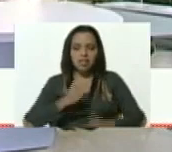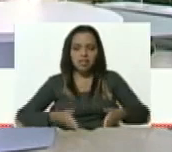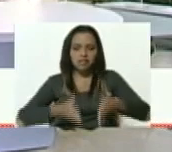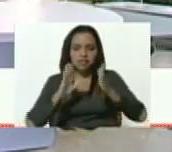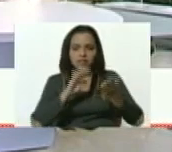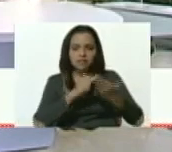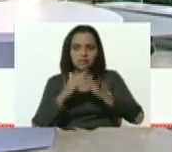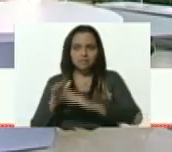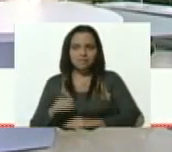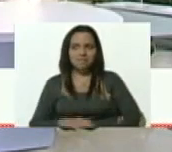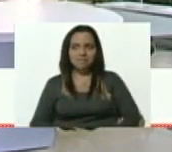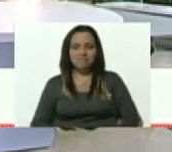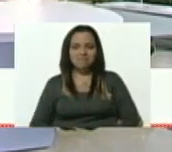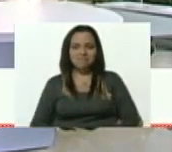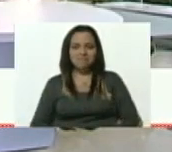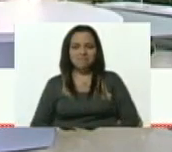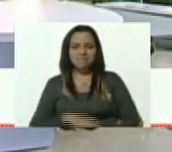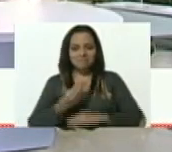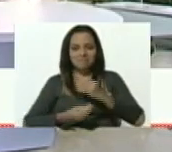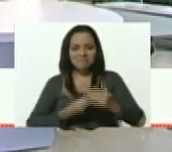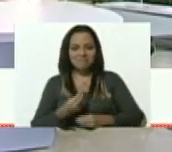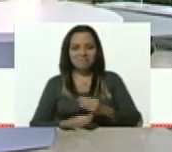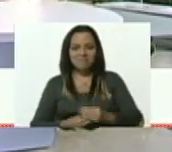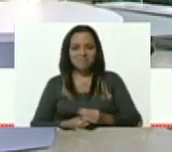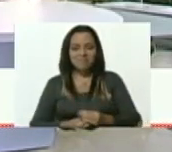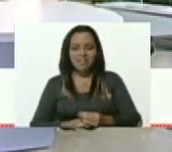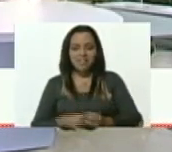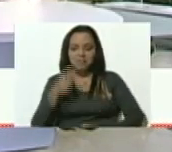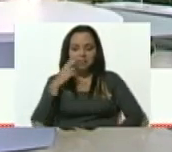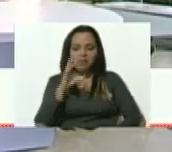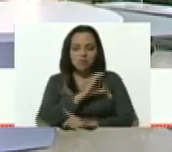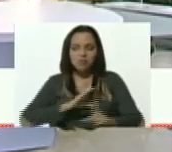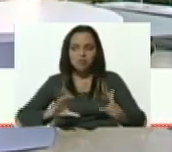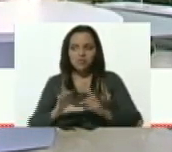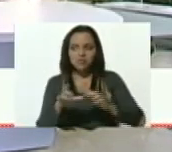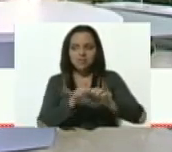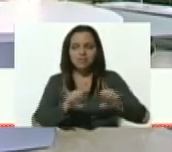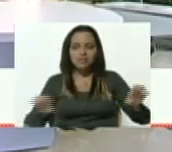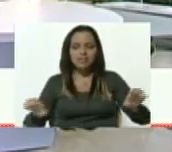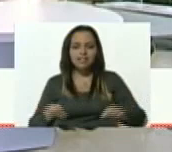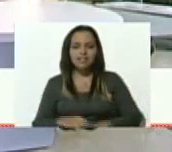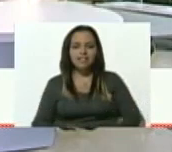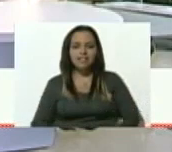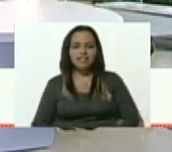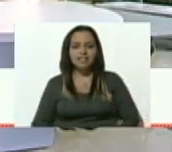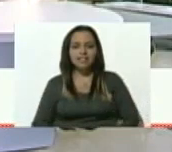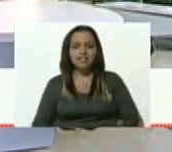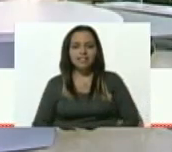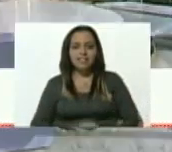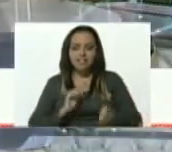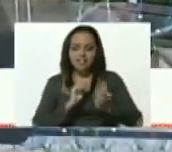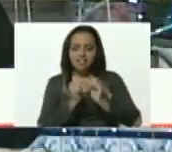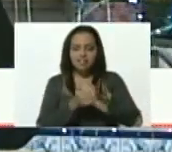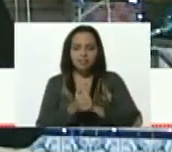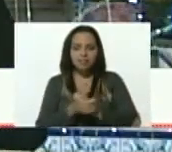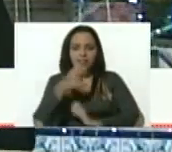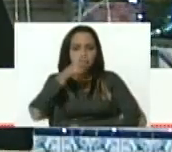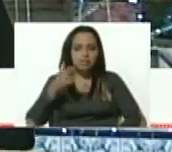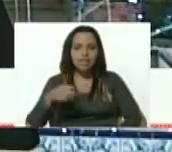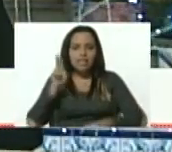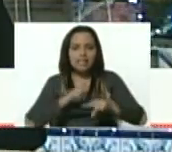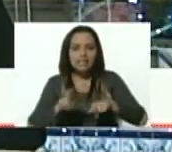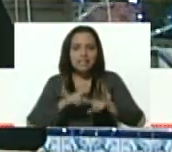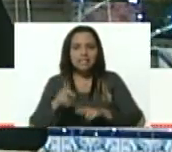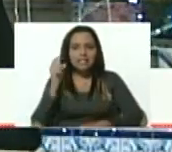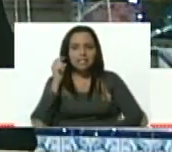comunidad, produciendo, garantizando la cultura, la educación, la felicidad, el deporte de la gente, del niño, de la